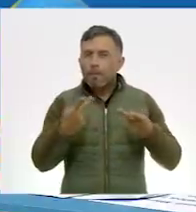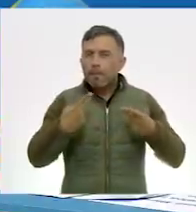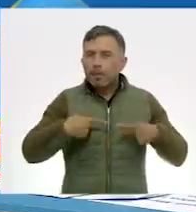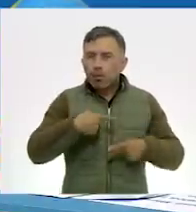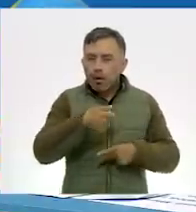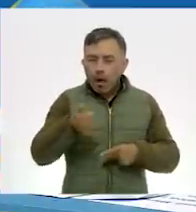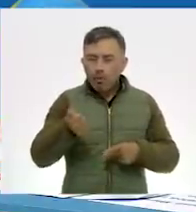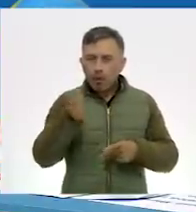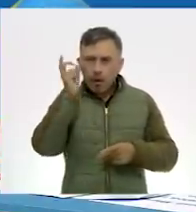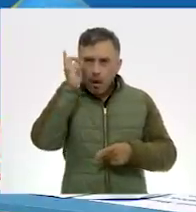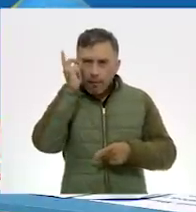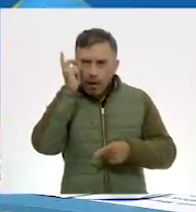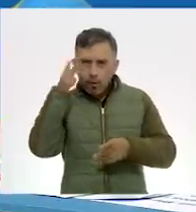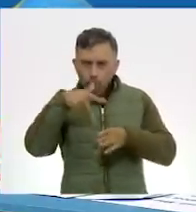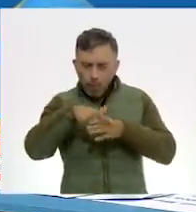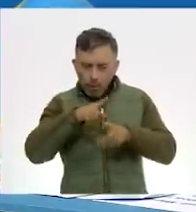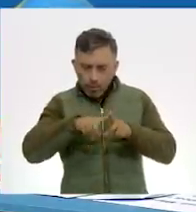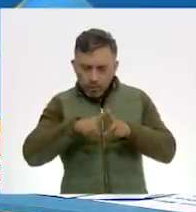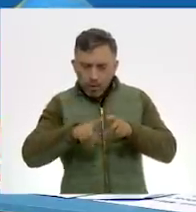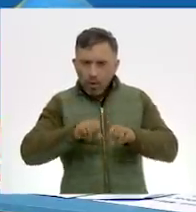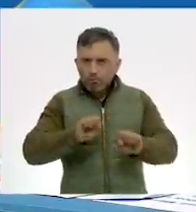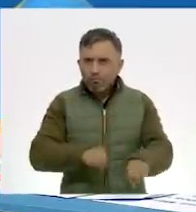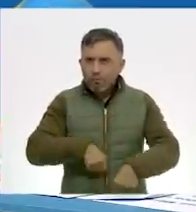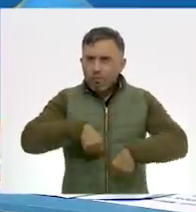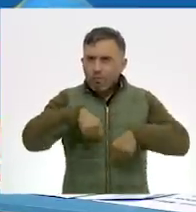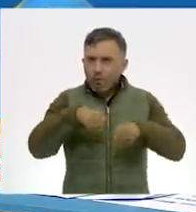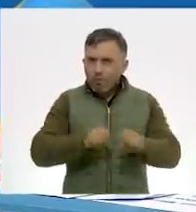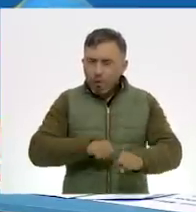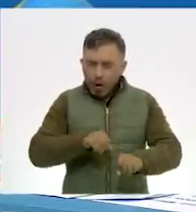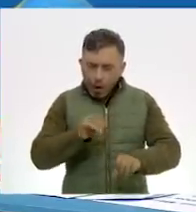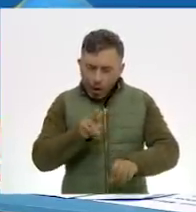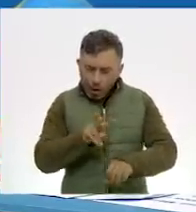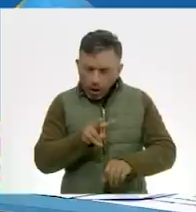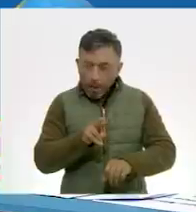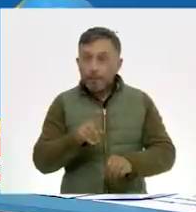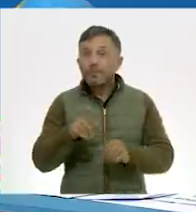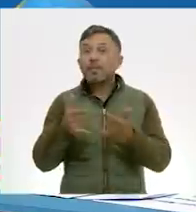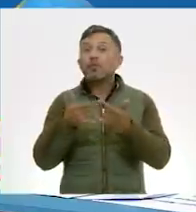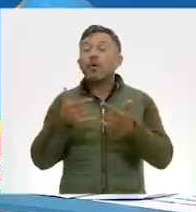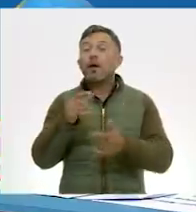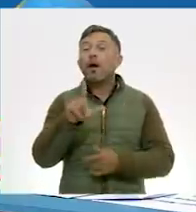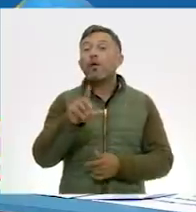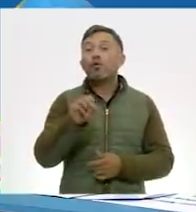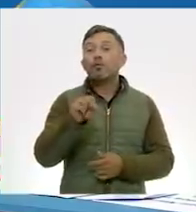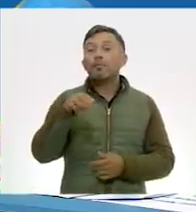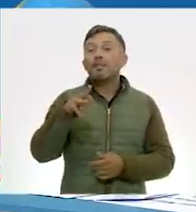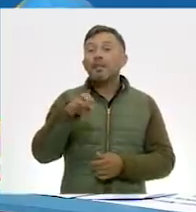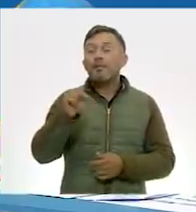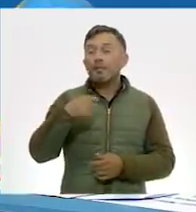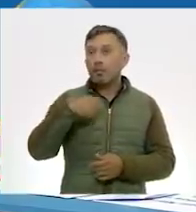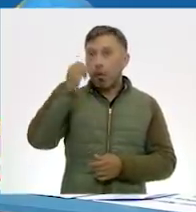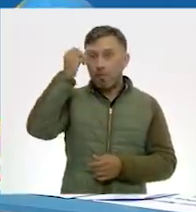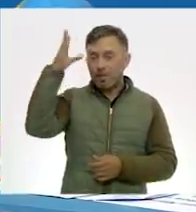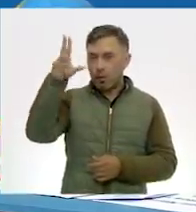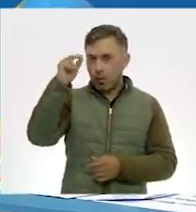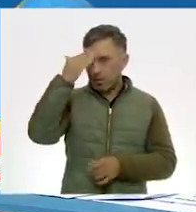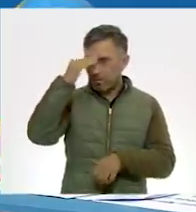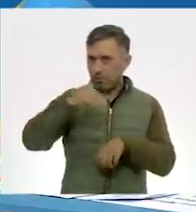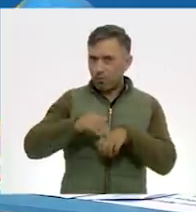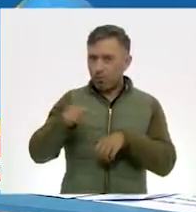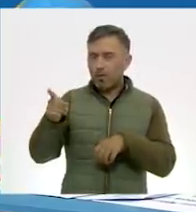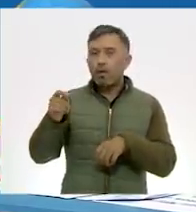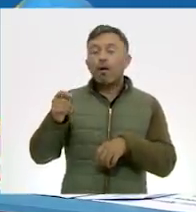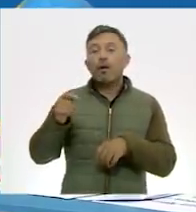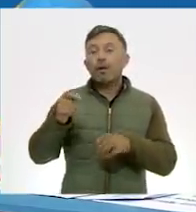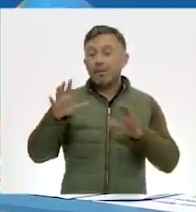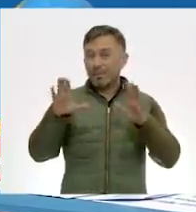los caballos. De Los Miserables no se han borrado de mi memoria, Señor, Monseñor Bienvenido y la terrible